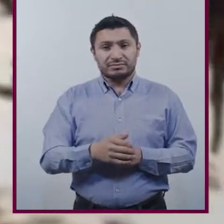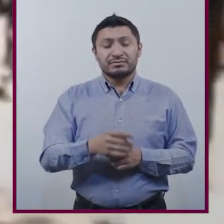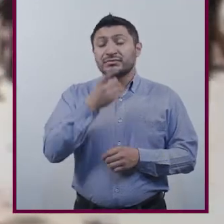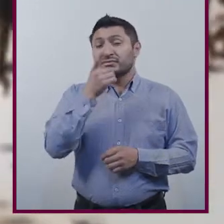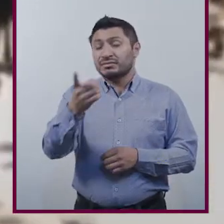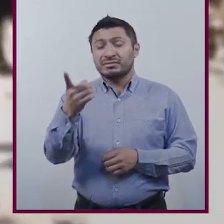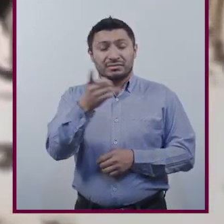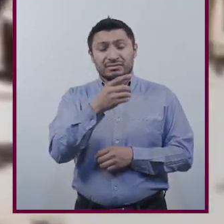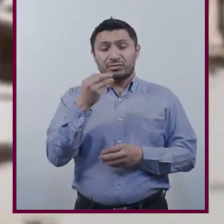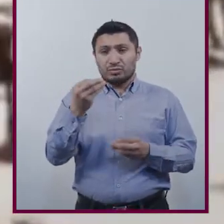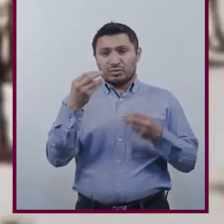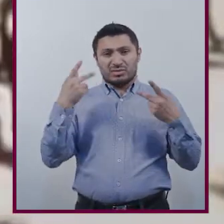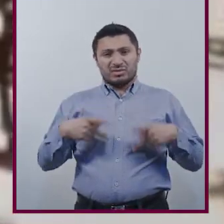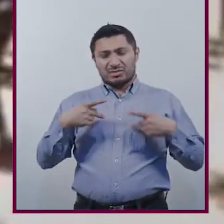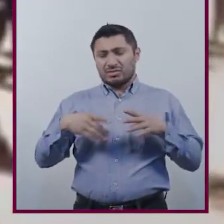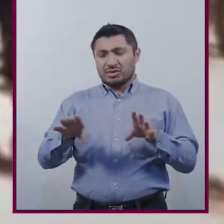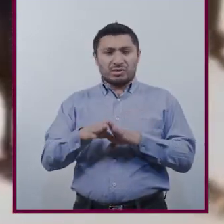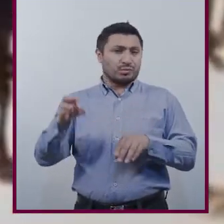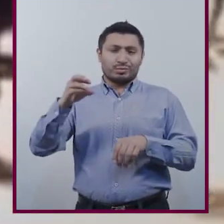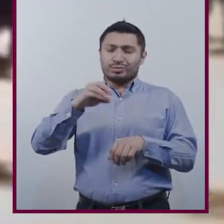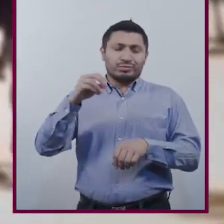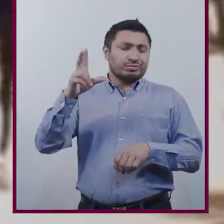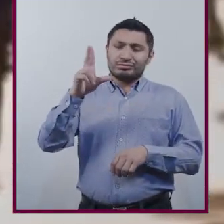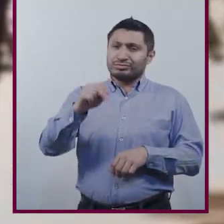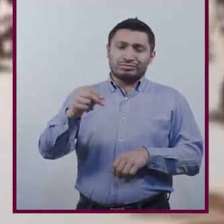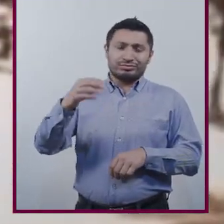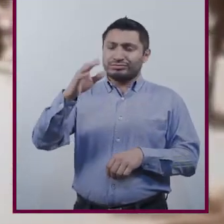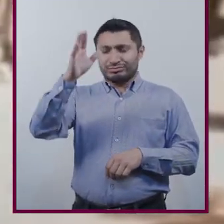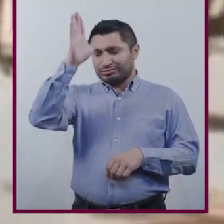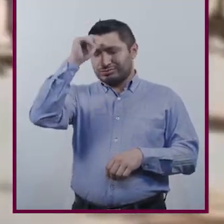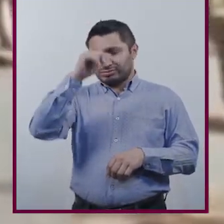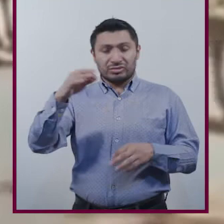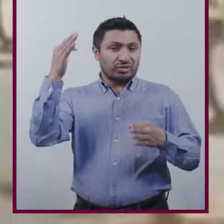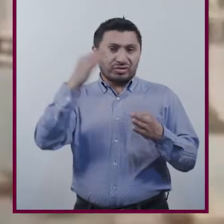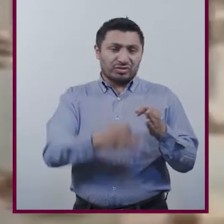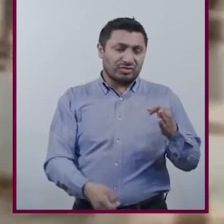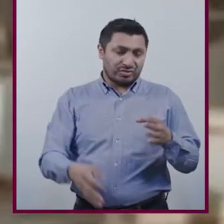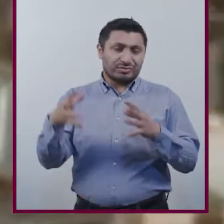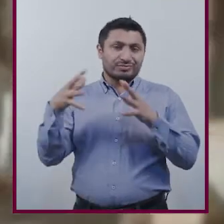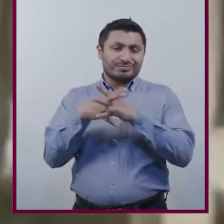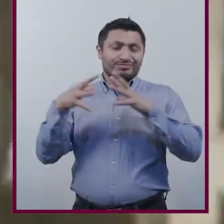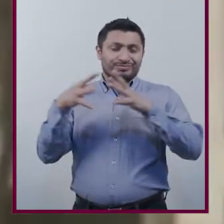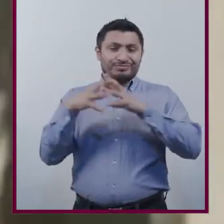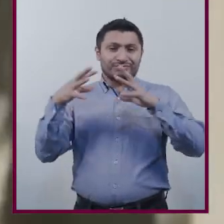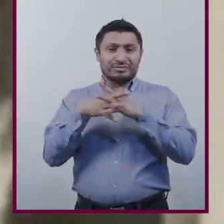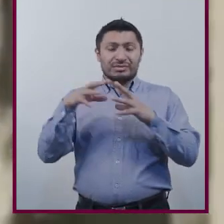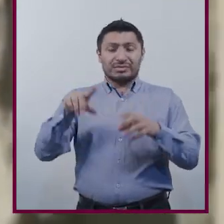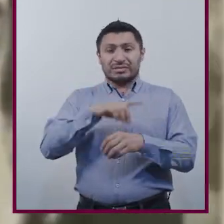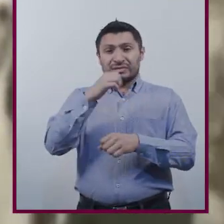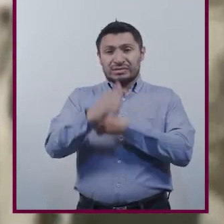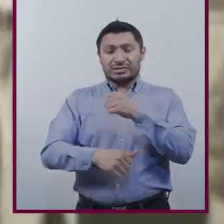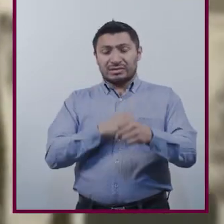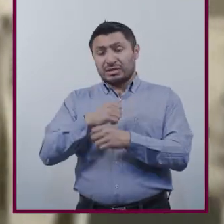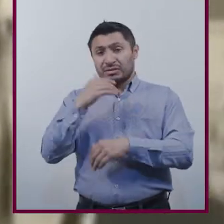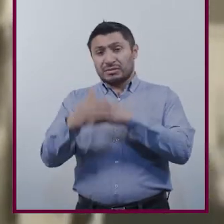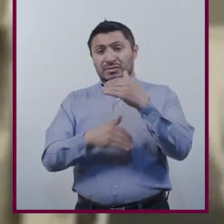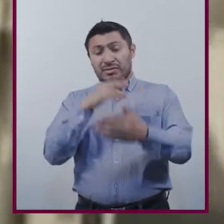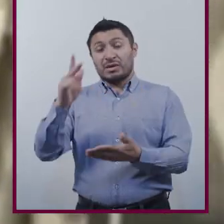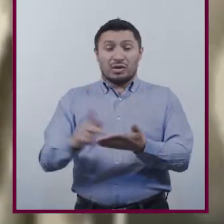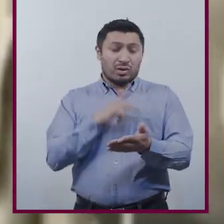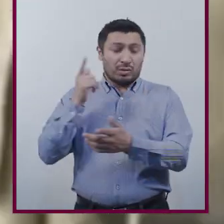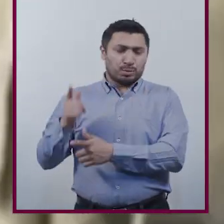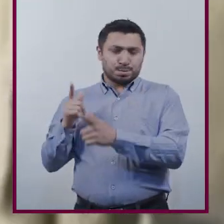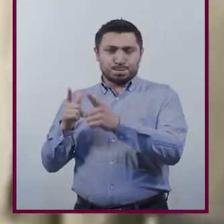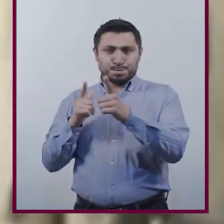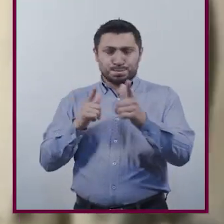muchos de los cristeros quedaron inconformes con el acuerdo que dio fin al enfrentamiento y que años más tarde se levantaron nuevamente en